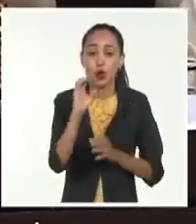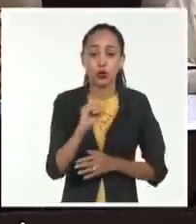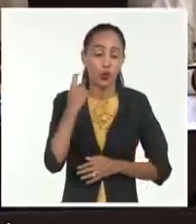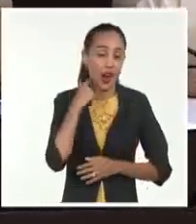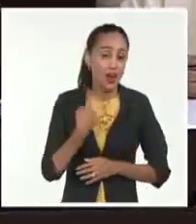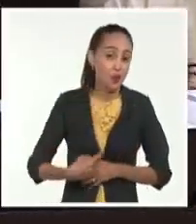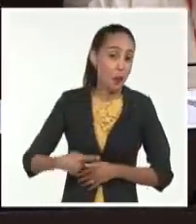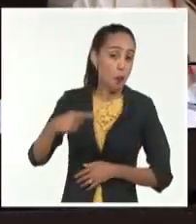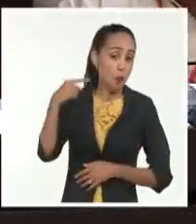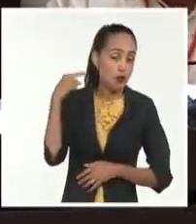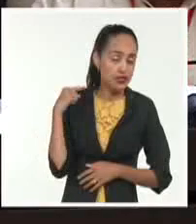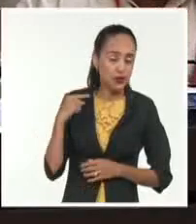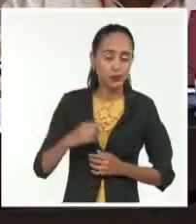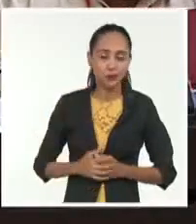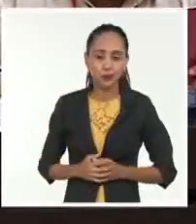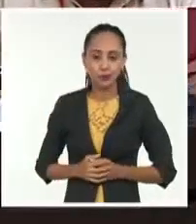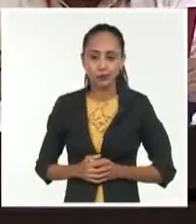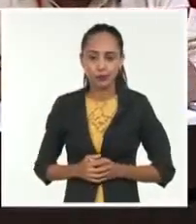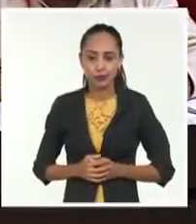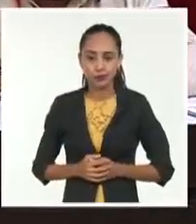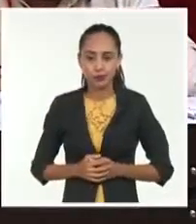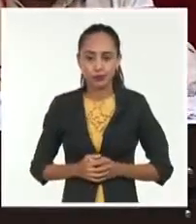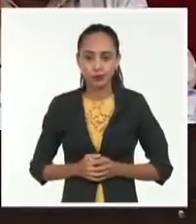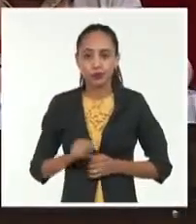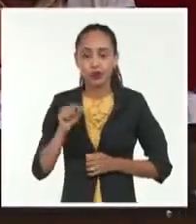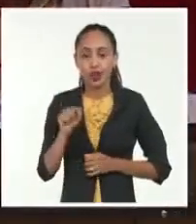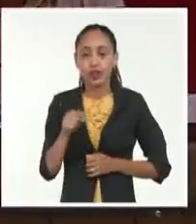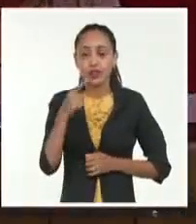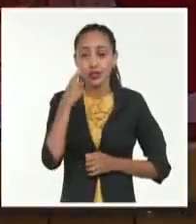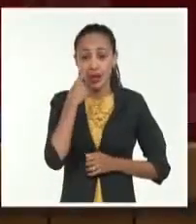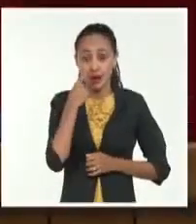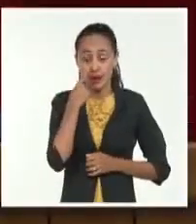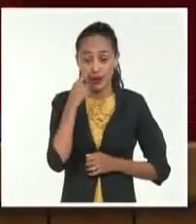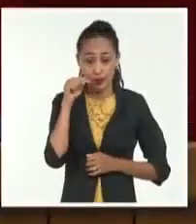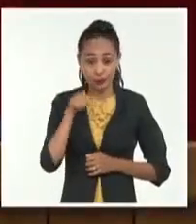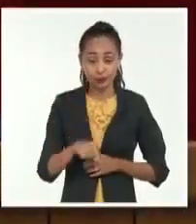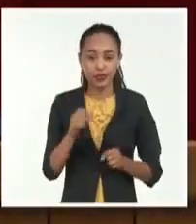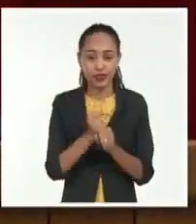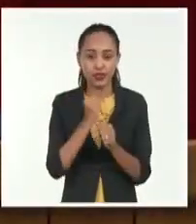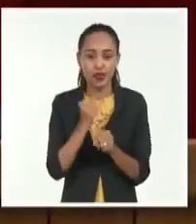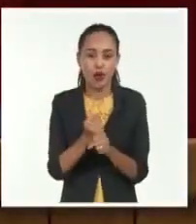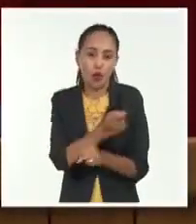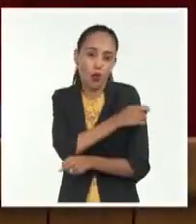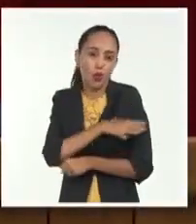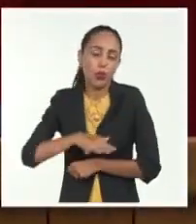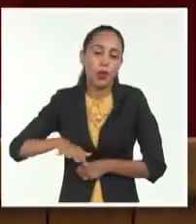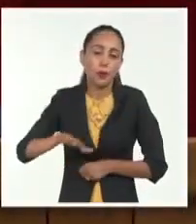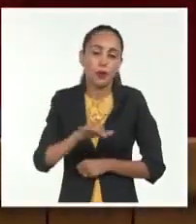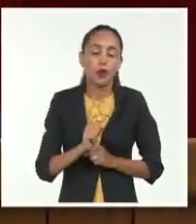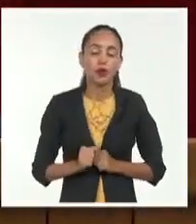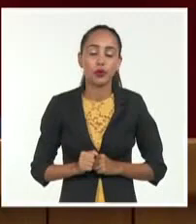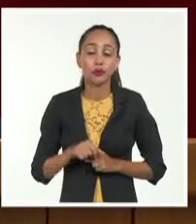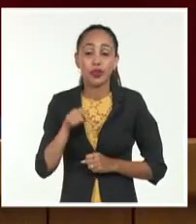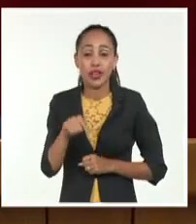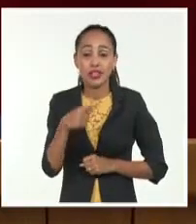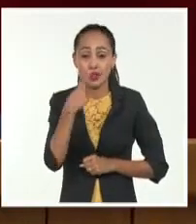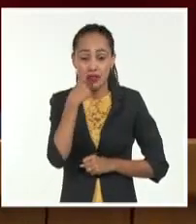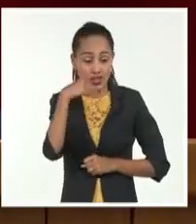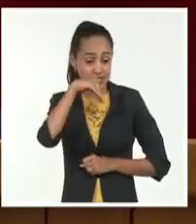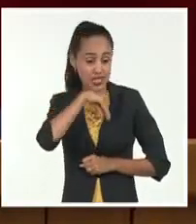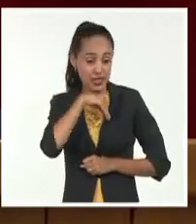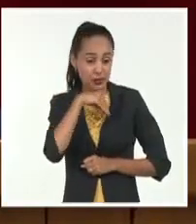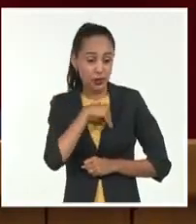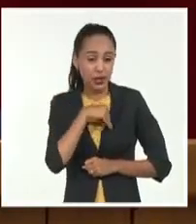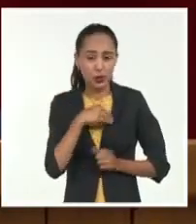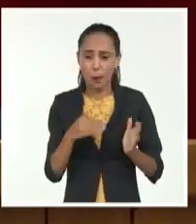año. En ese rostro está la savia popular de la nación, en tanto se recoge el sentir de